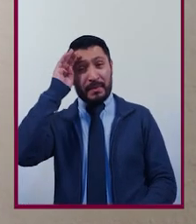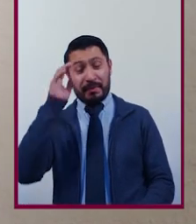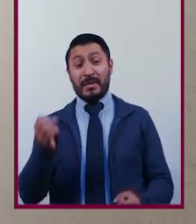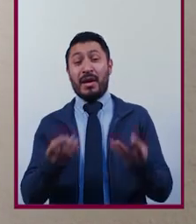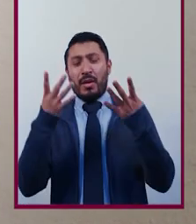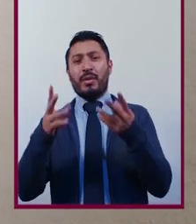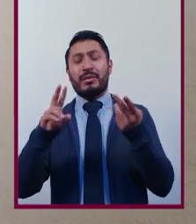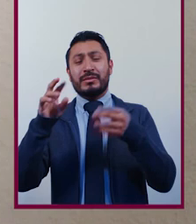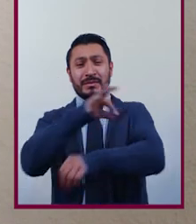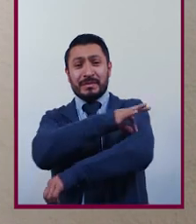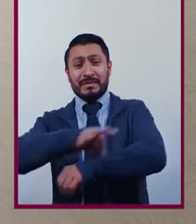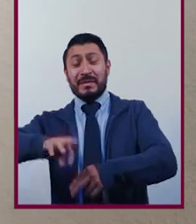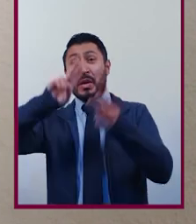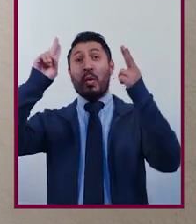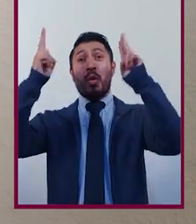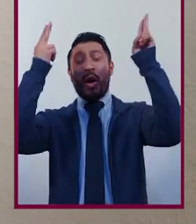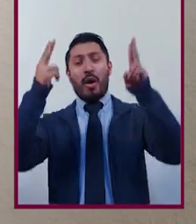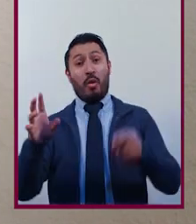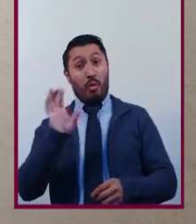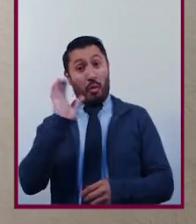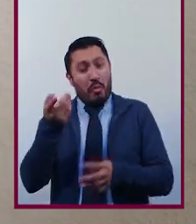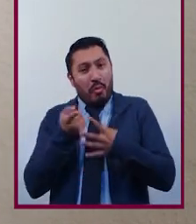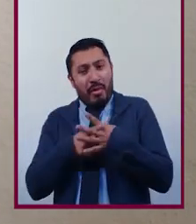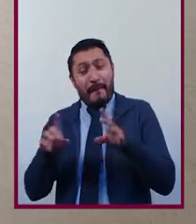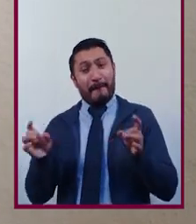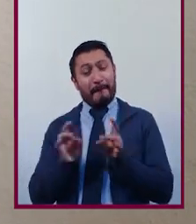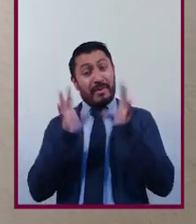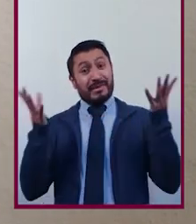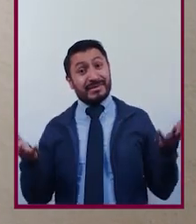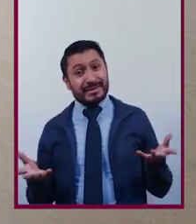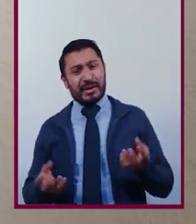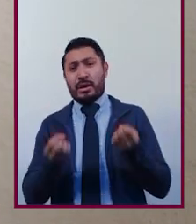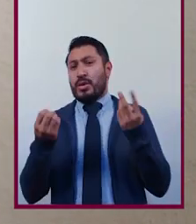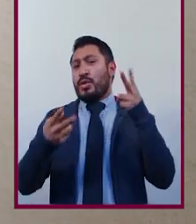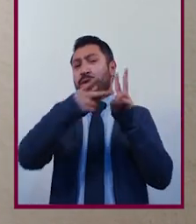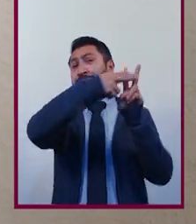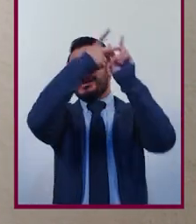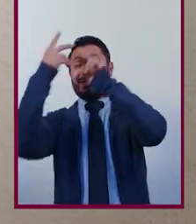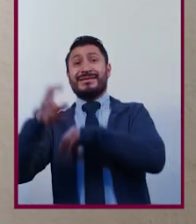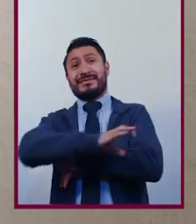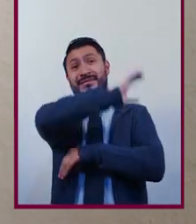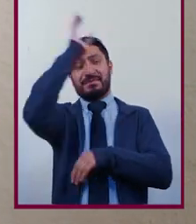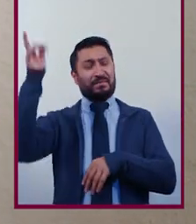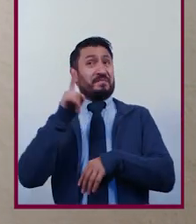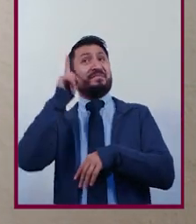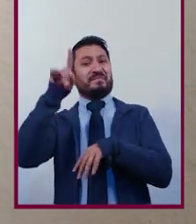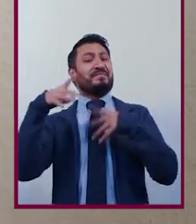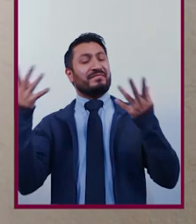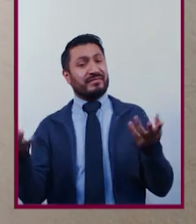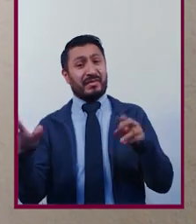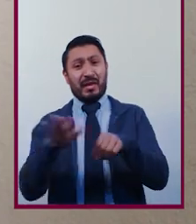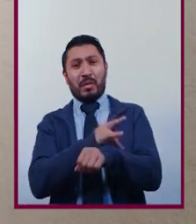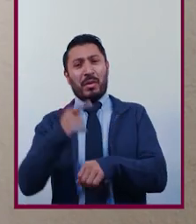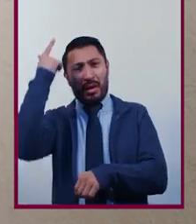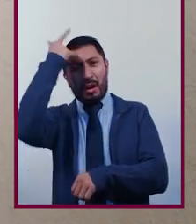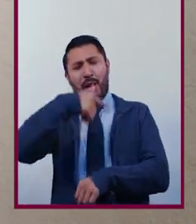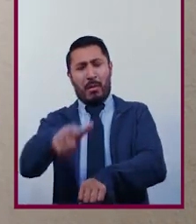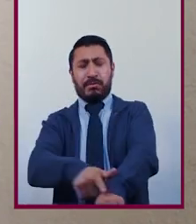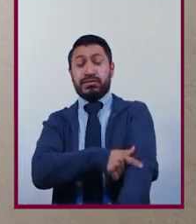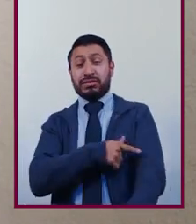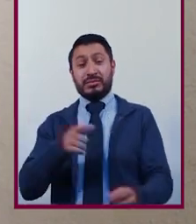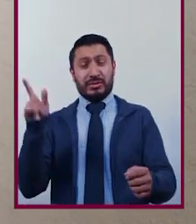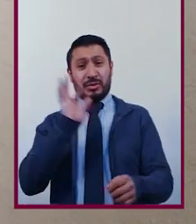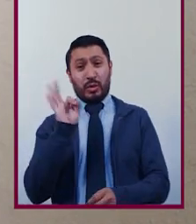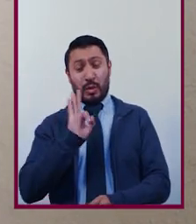cuadrado, cuánto mide el universo o desde cuándo existe, cuántas estrellas hay en el cielo, por qué las noches son más largas durante el